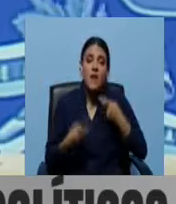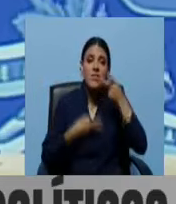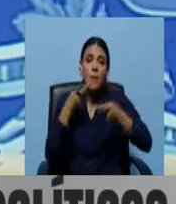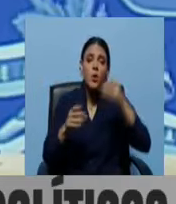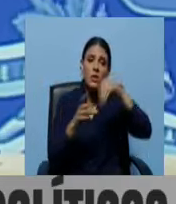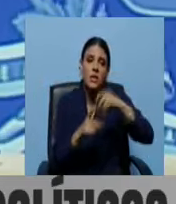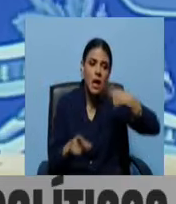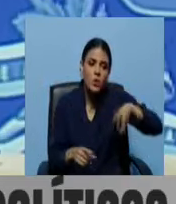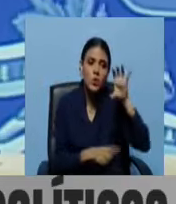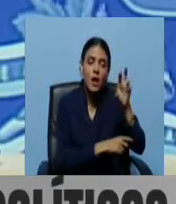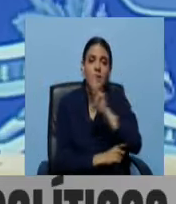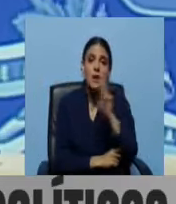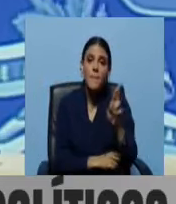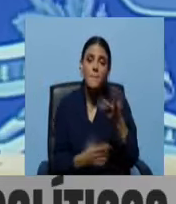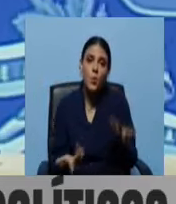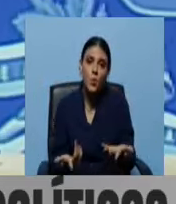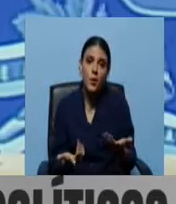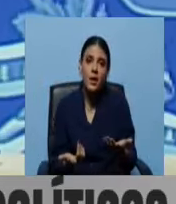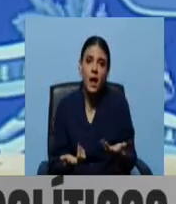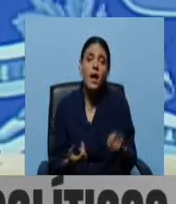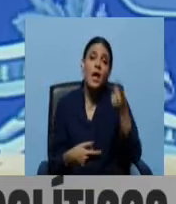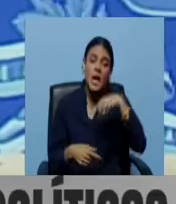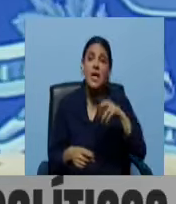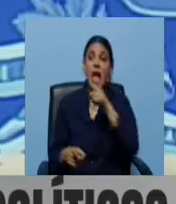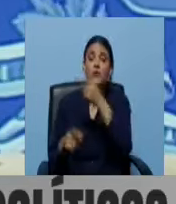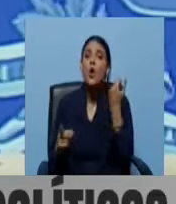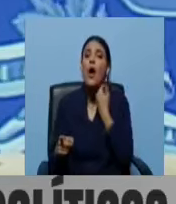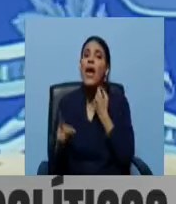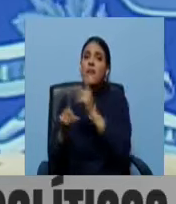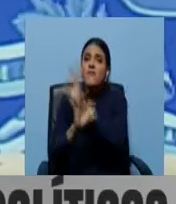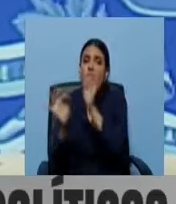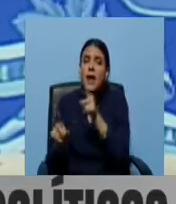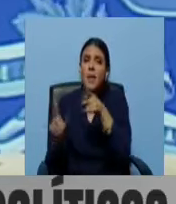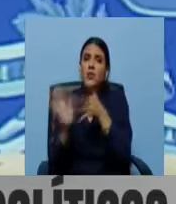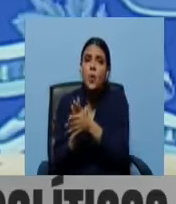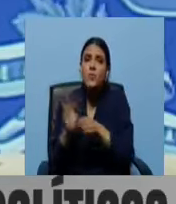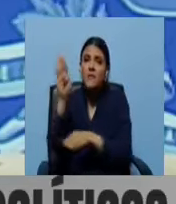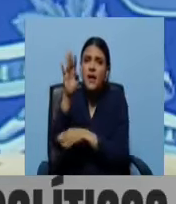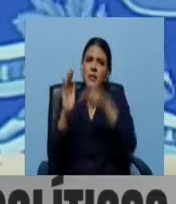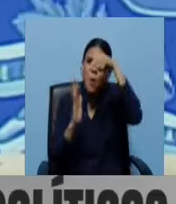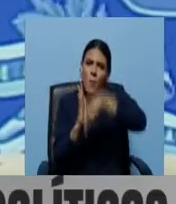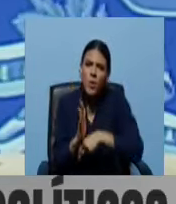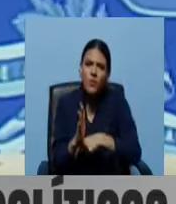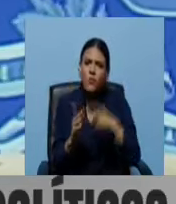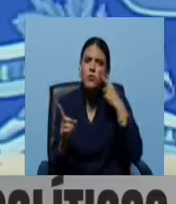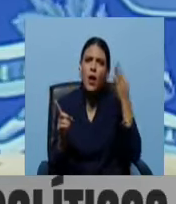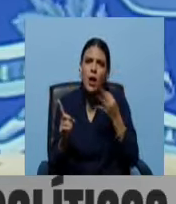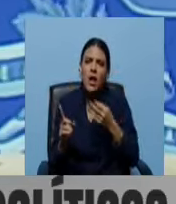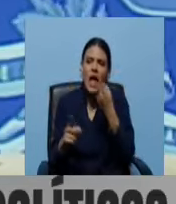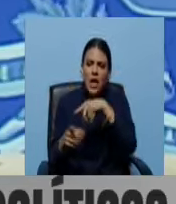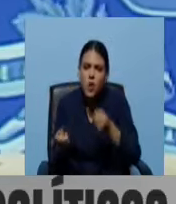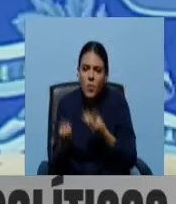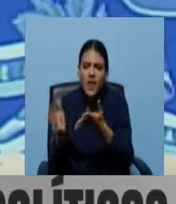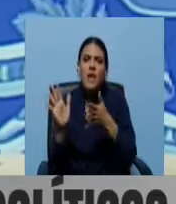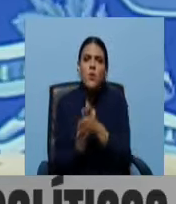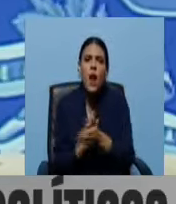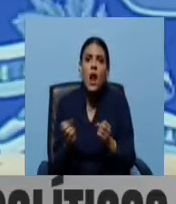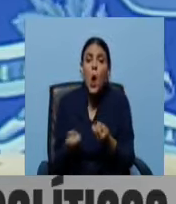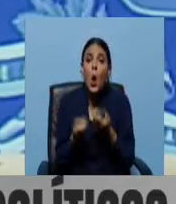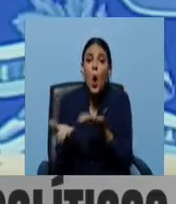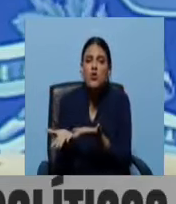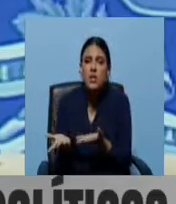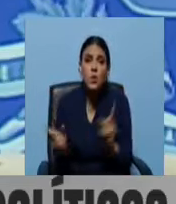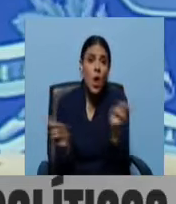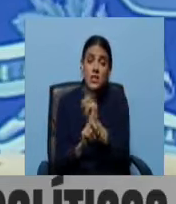nuestra república. Y esa enfermedad del extremismo concita graves consecuencias si no